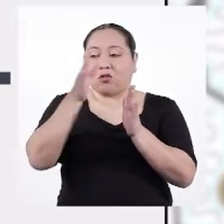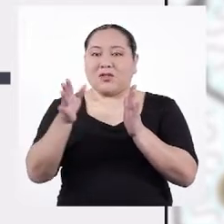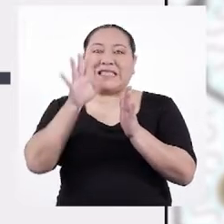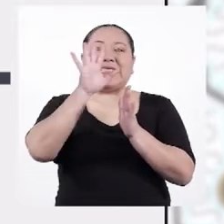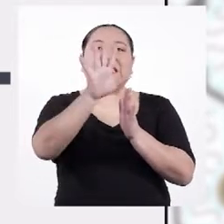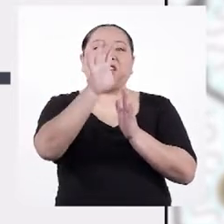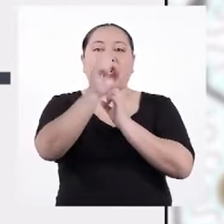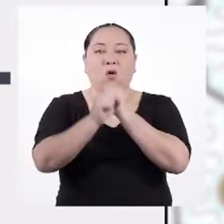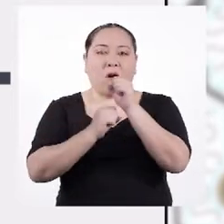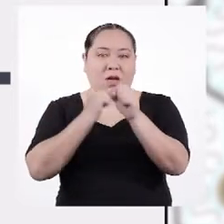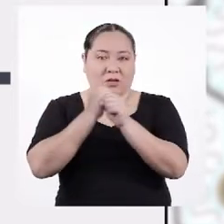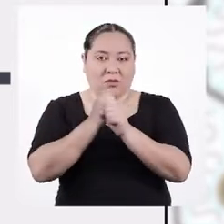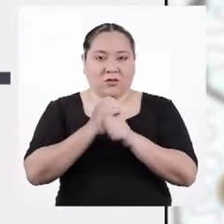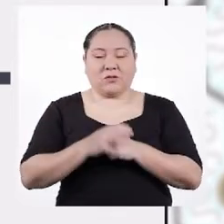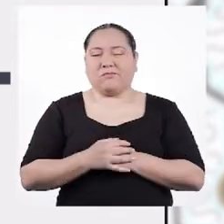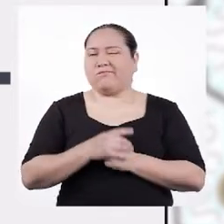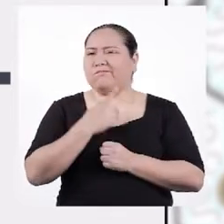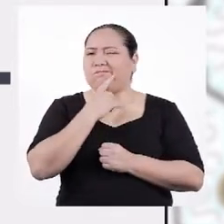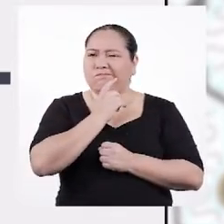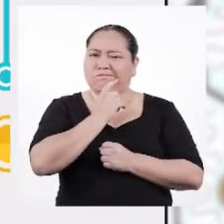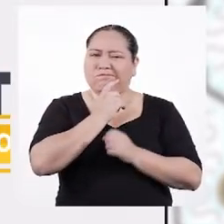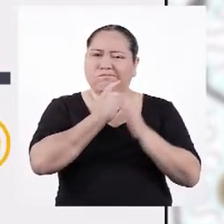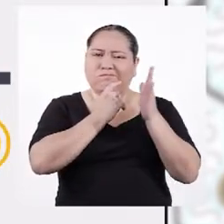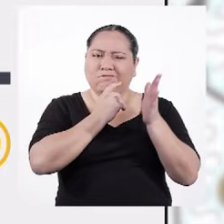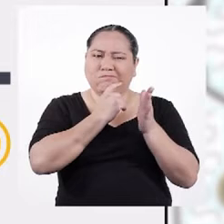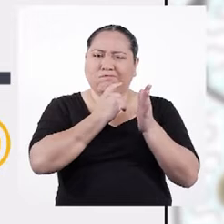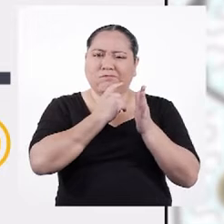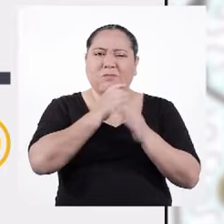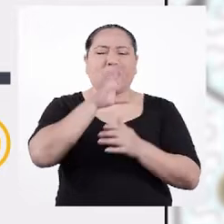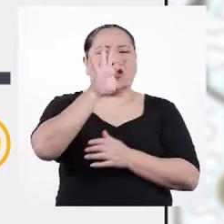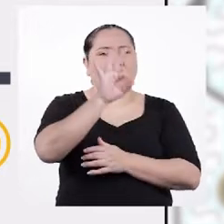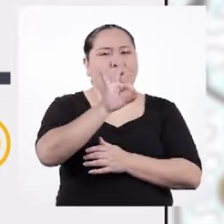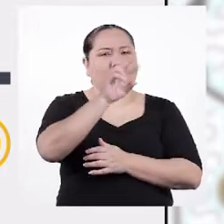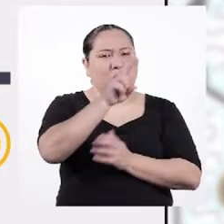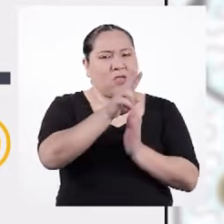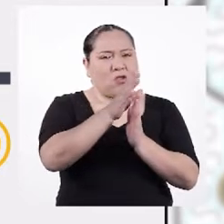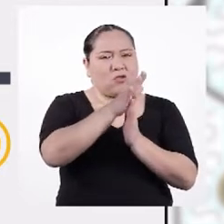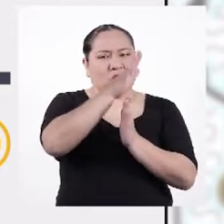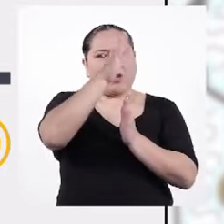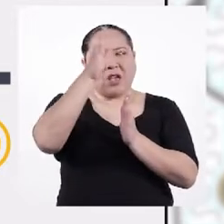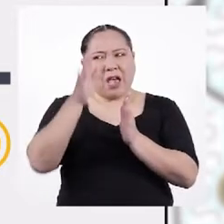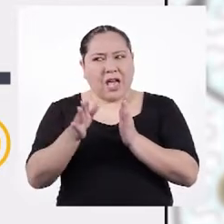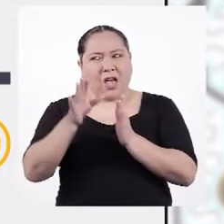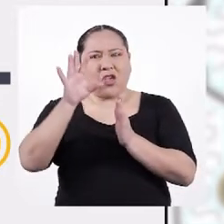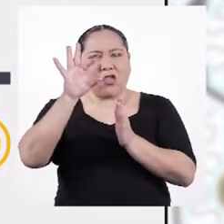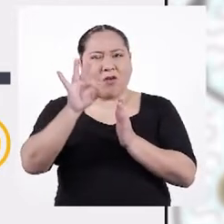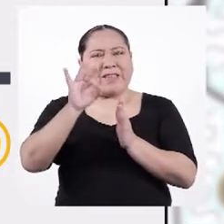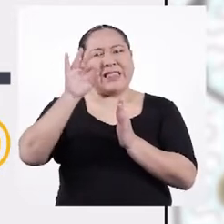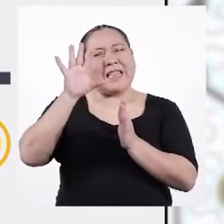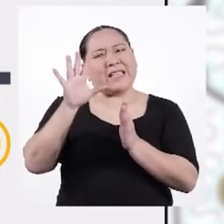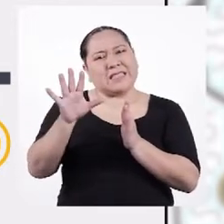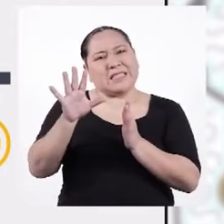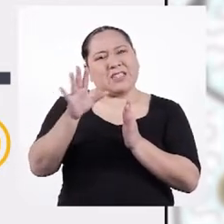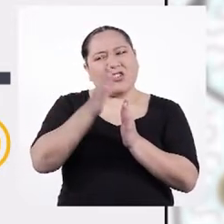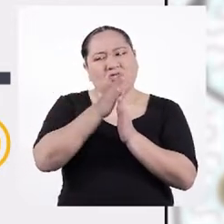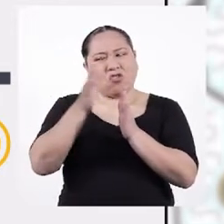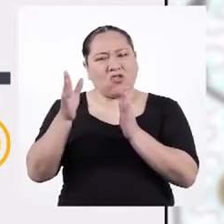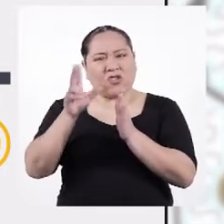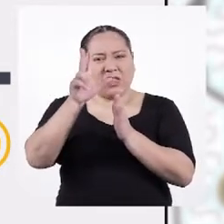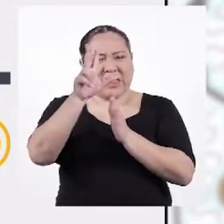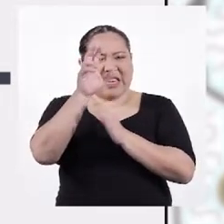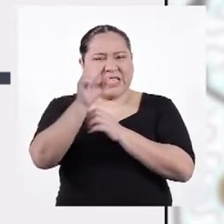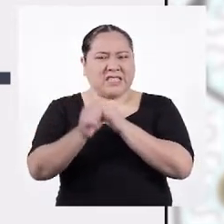años. Pero de 1992 a 1995 hay solo 3 años. Y